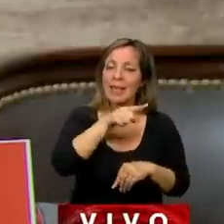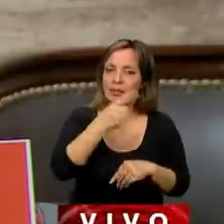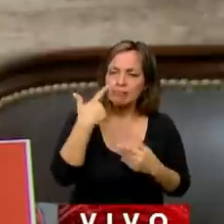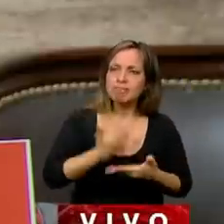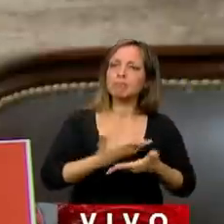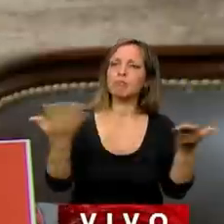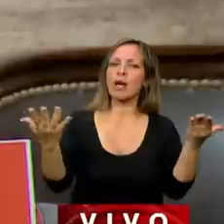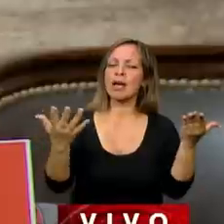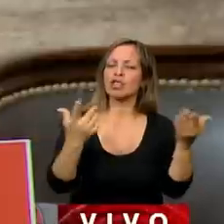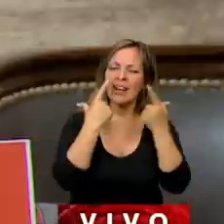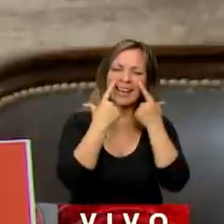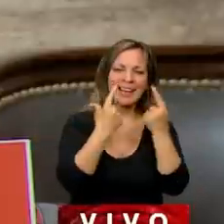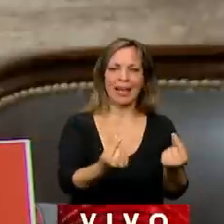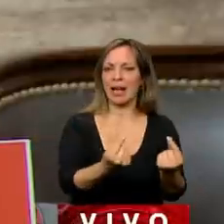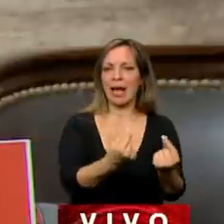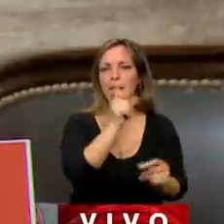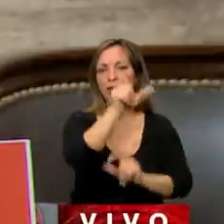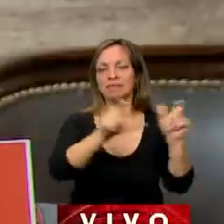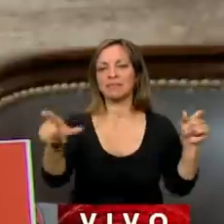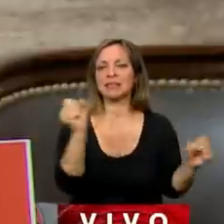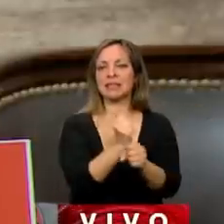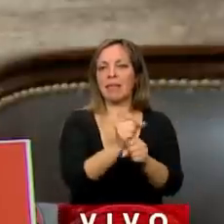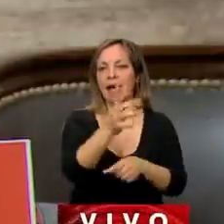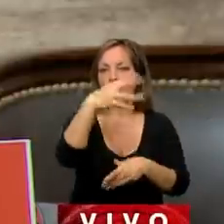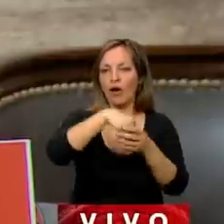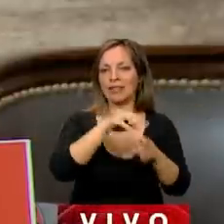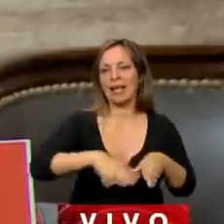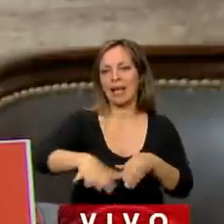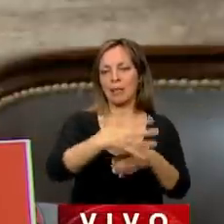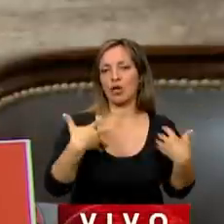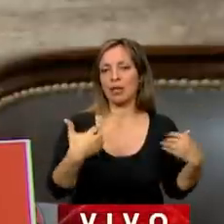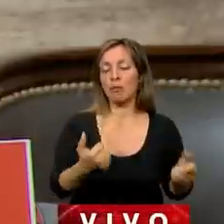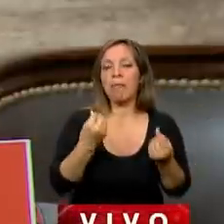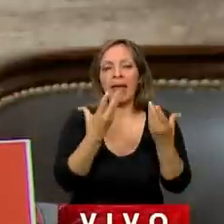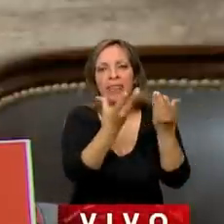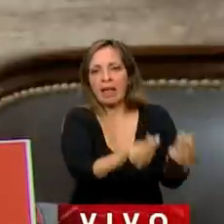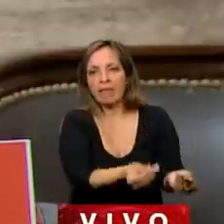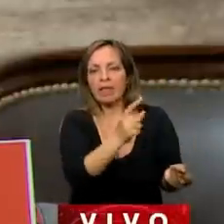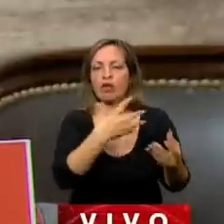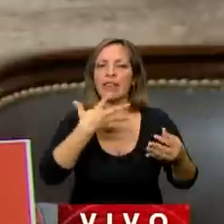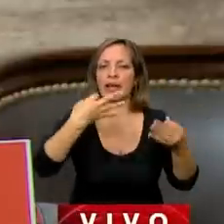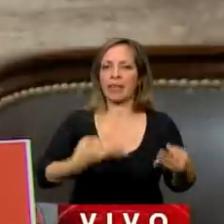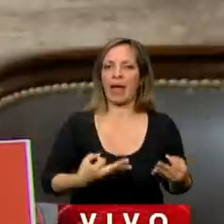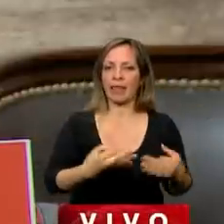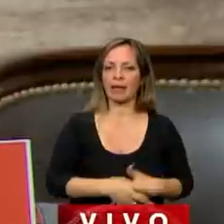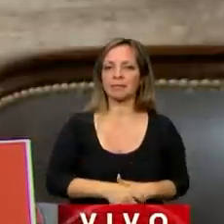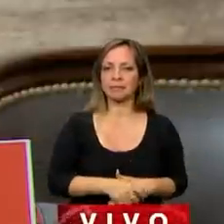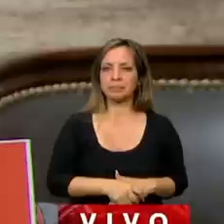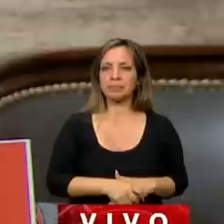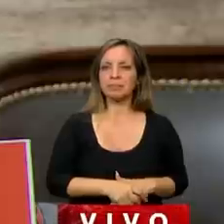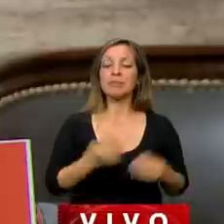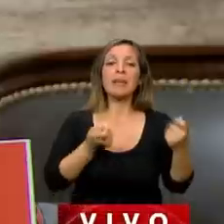mostrado el reclamo de muchísimos trabajadores de la salud en defender su dignidad. Para dar